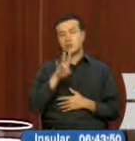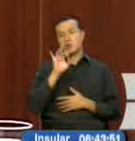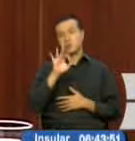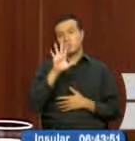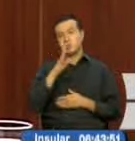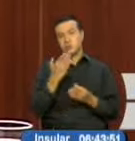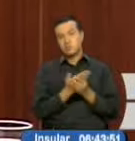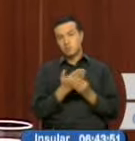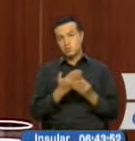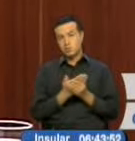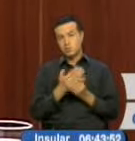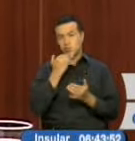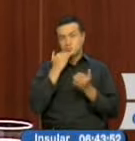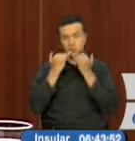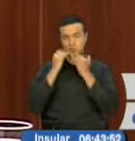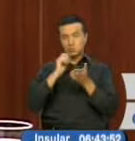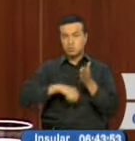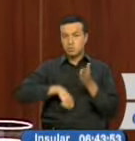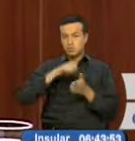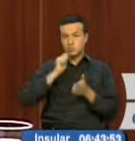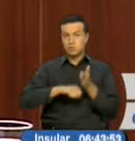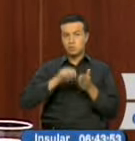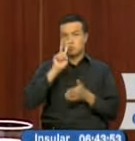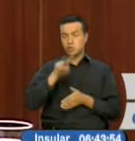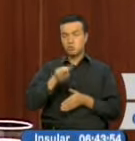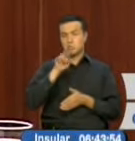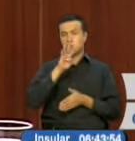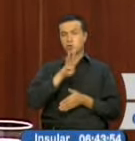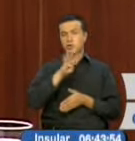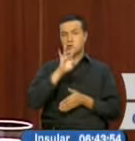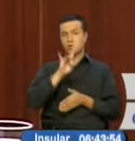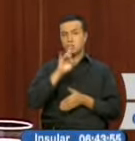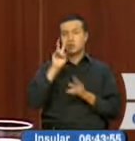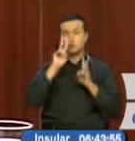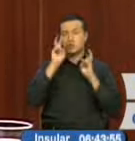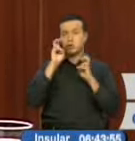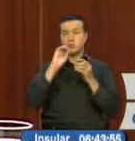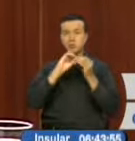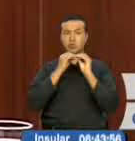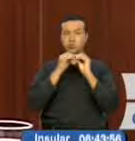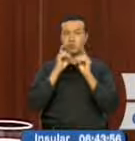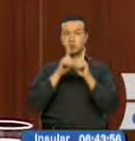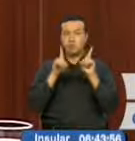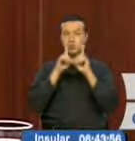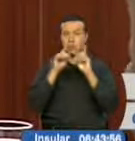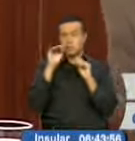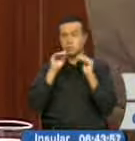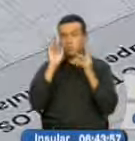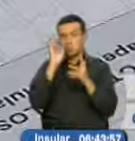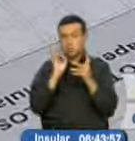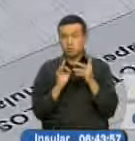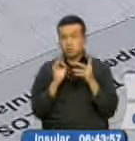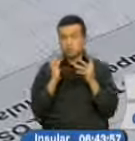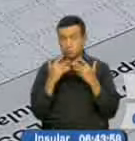1.795 actas con anomalías de firmas y 2.448 actas con diferencias numéricas. La suma no es todo. Las misiones de